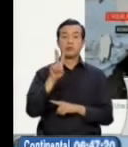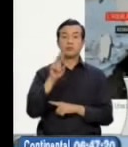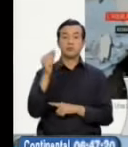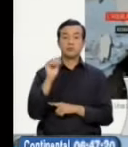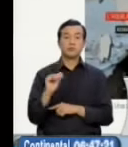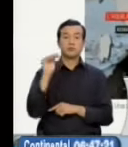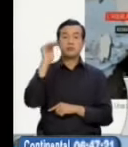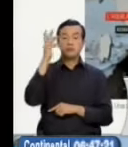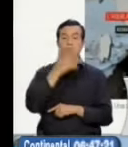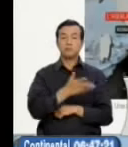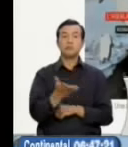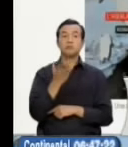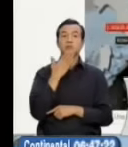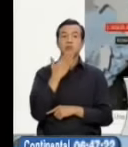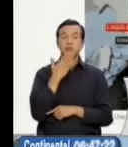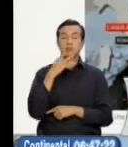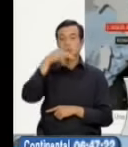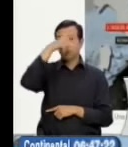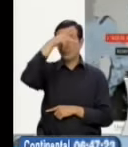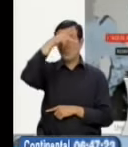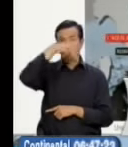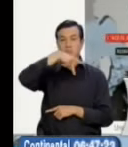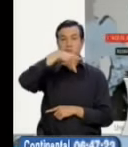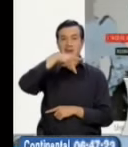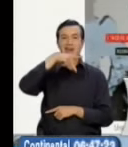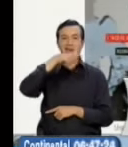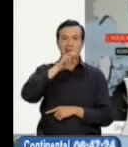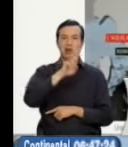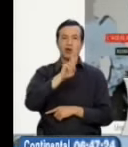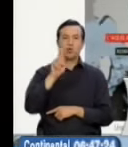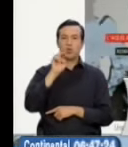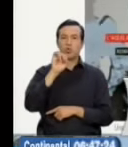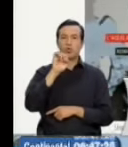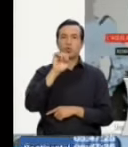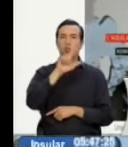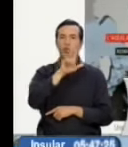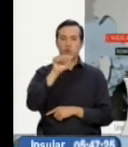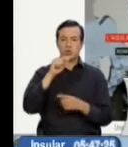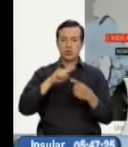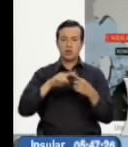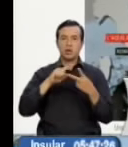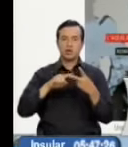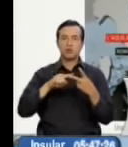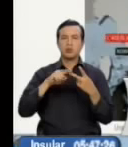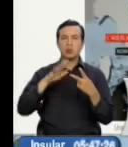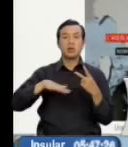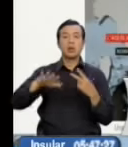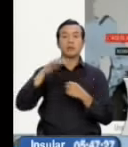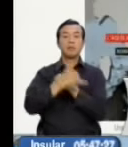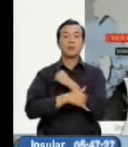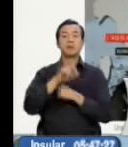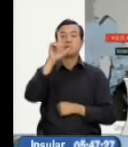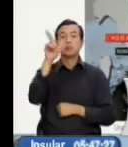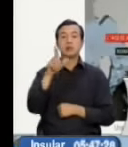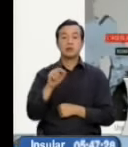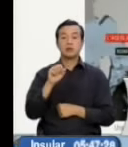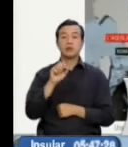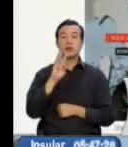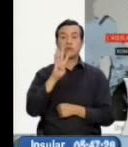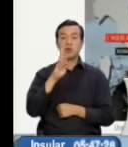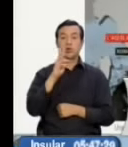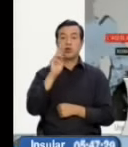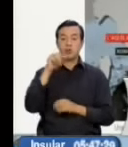cuyo epicentro fue ubicado entre Perugia y Rieti, a unos 100 kilómetros al noroeste de Roma, esto en Italia. Este epicentro, 4